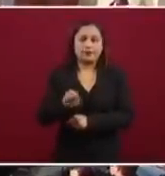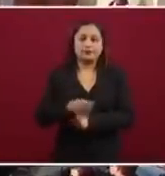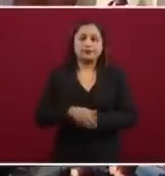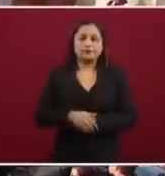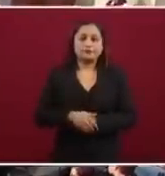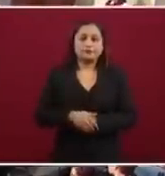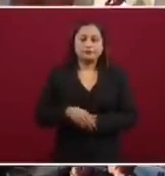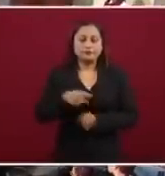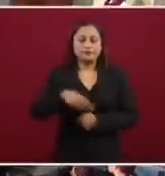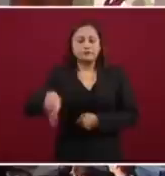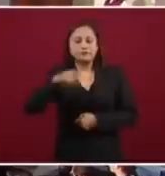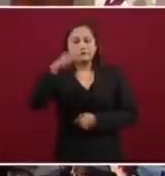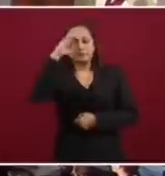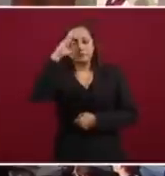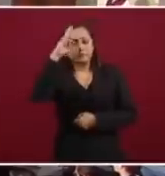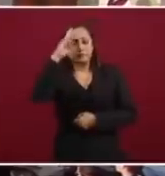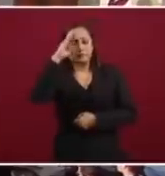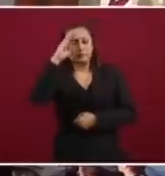que haya sido todo.